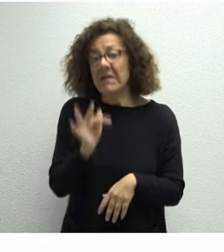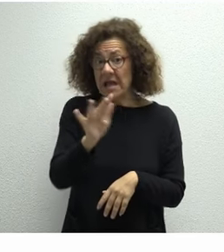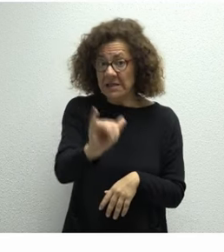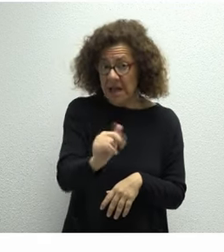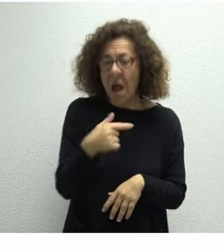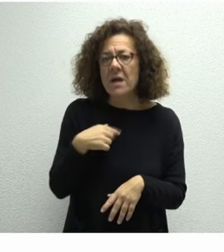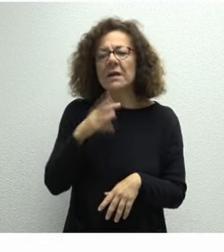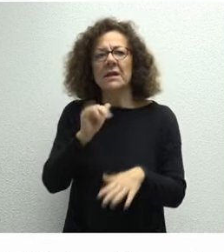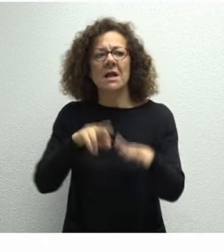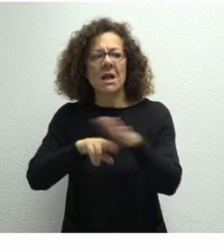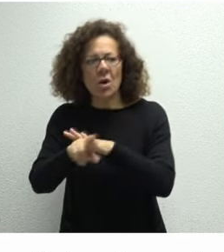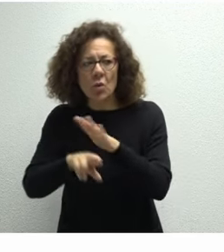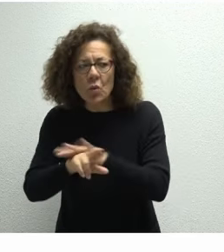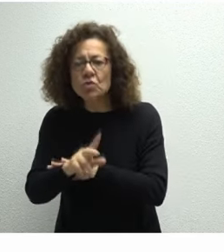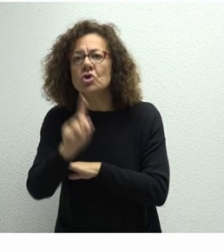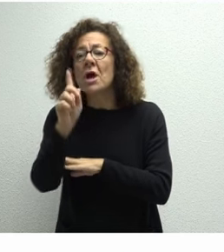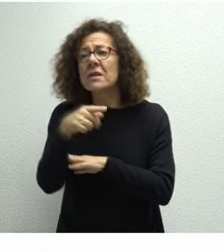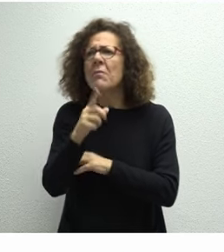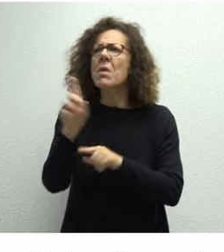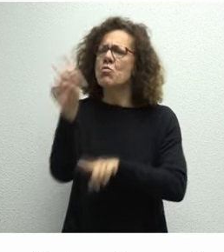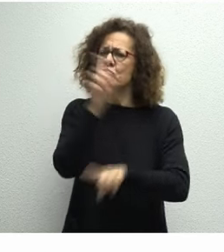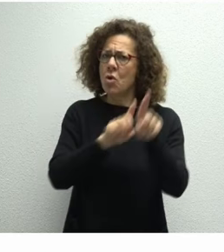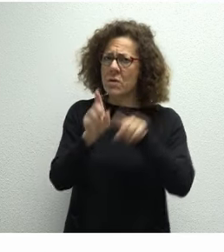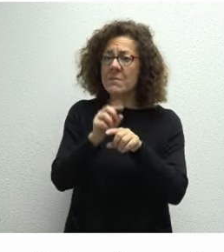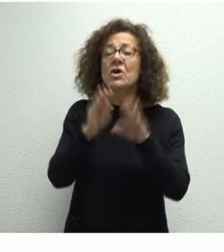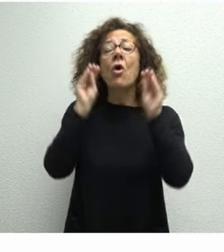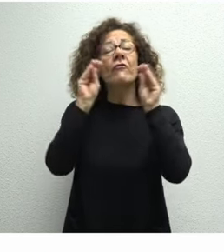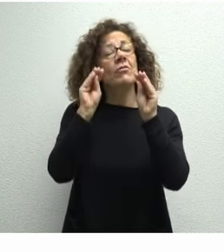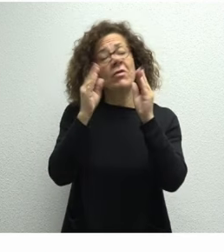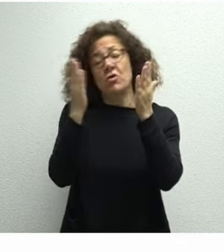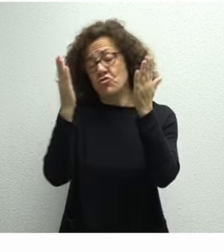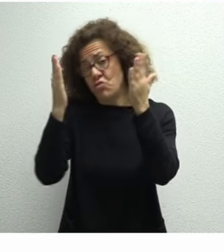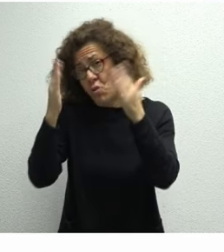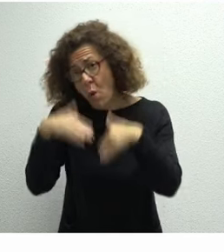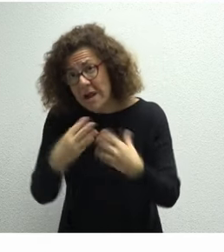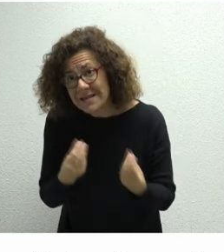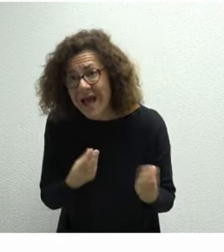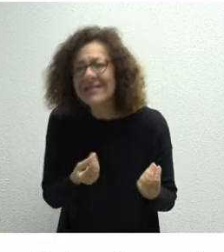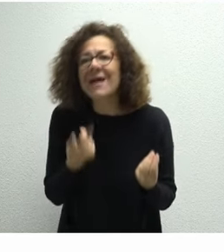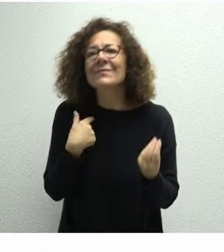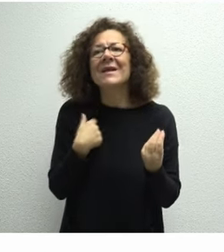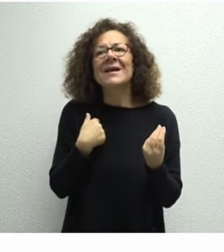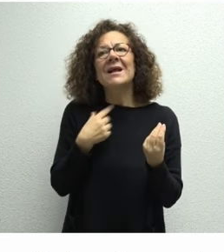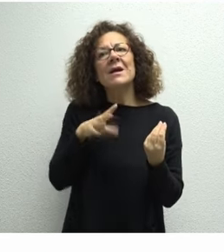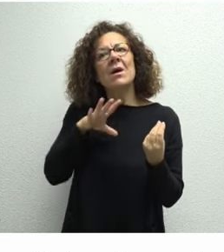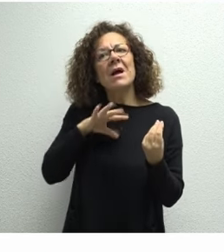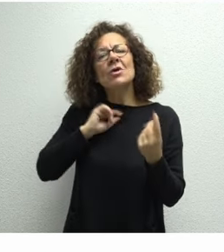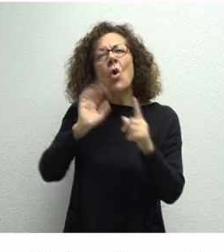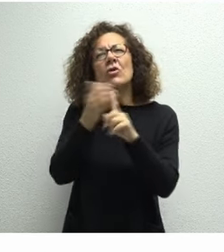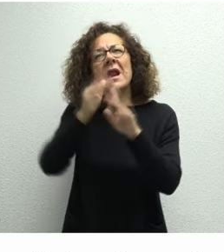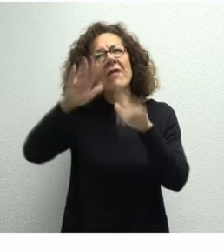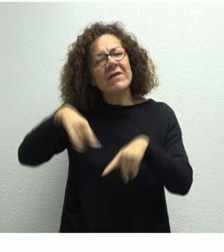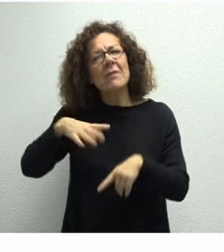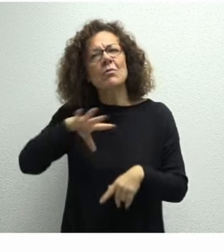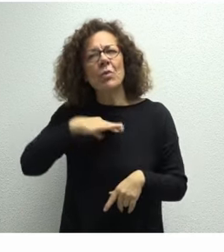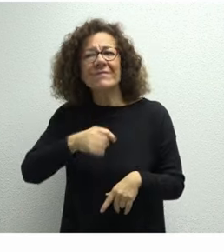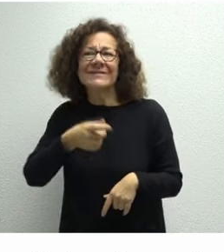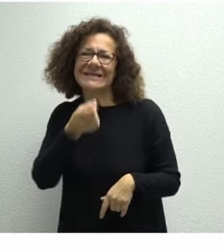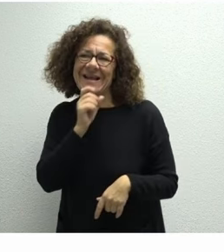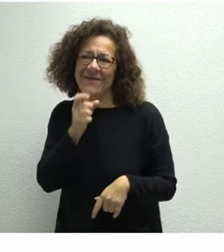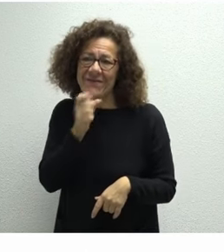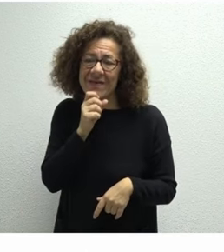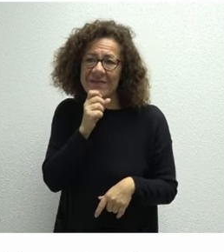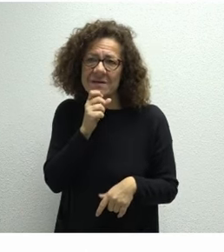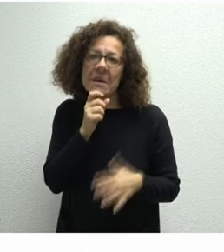menos recursos tiene inconvenientes no hay tanta formación no la respuesta ese colectivo puede ser difícil bien hay